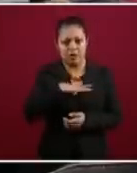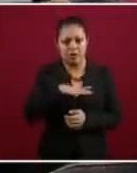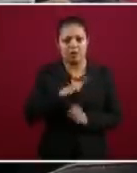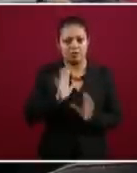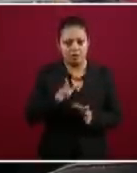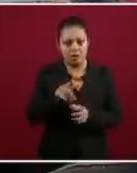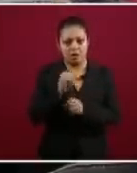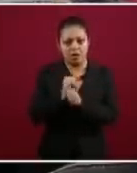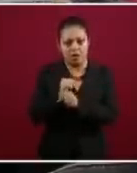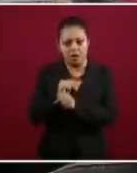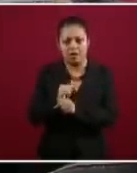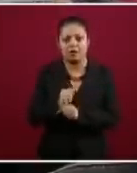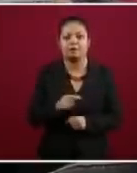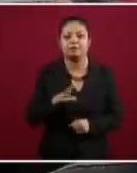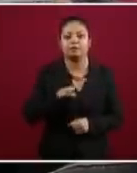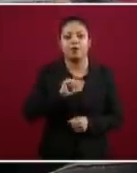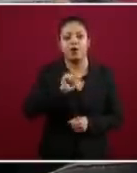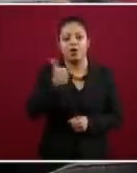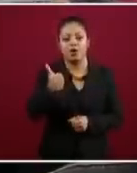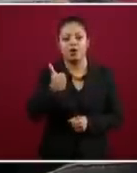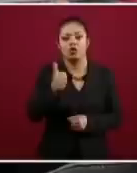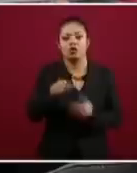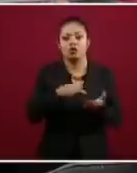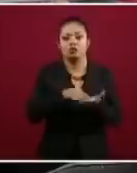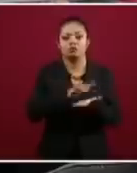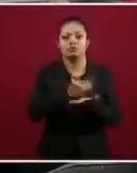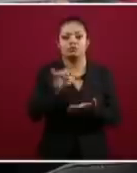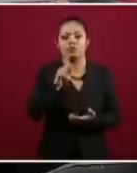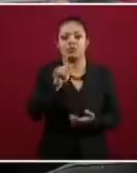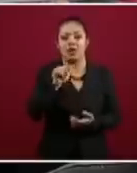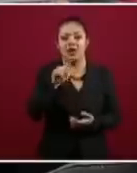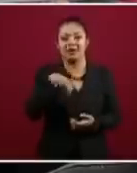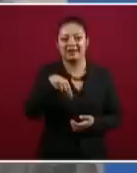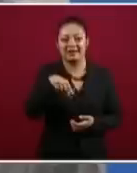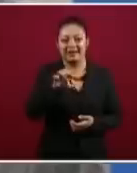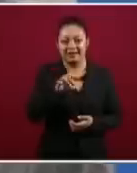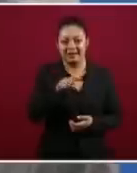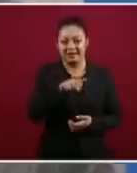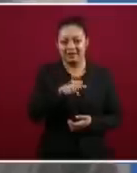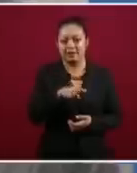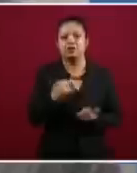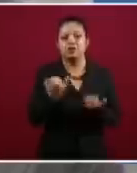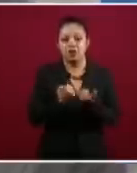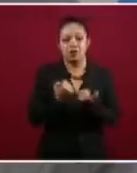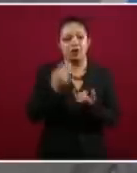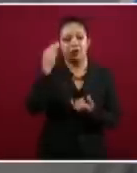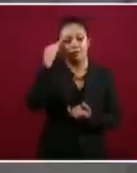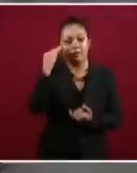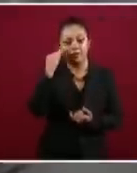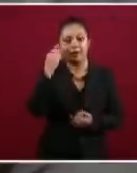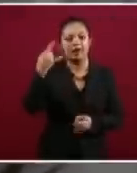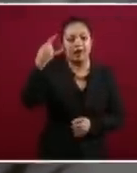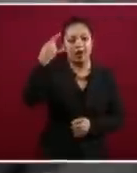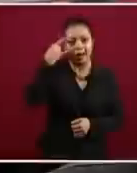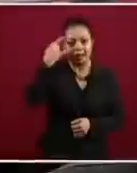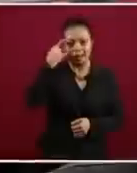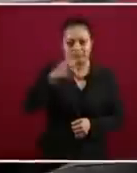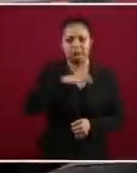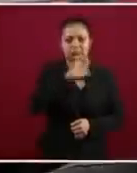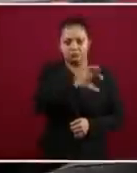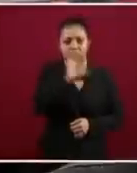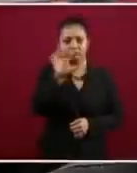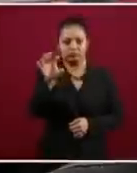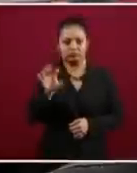hay aeropuerto en Palenque, desde luego en Mérida, en Campeche,